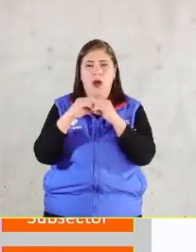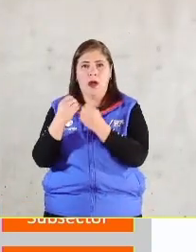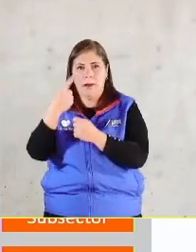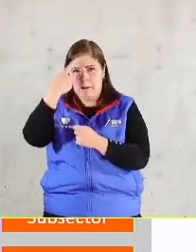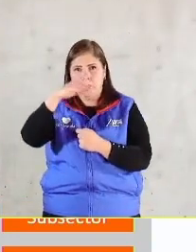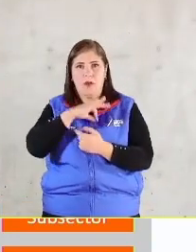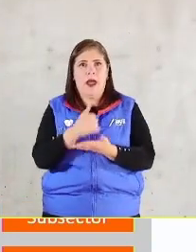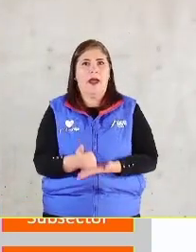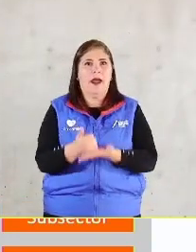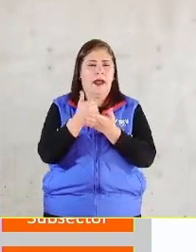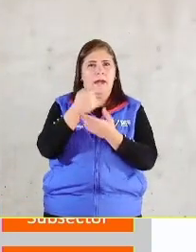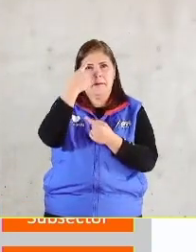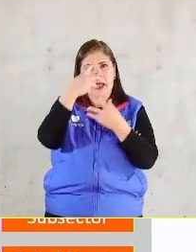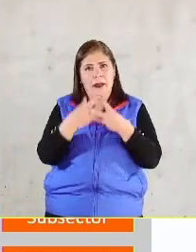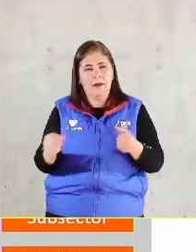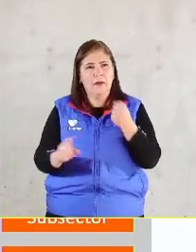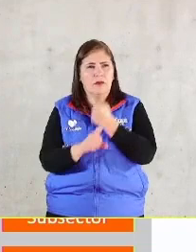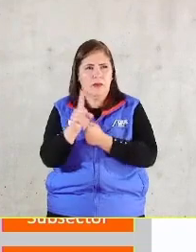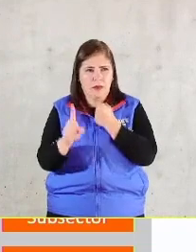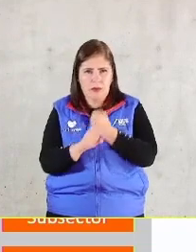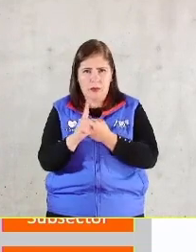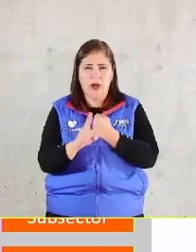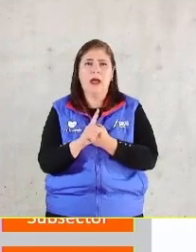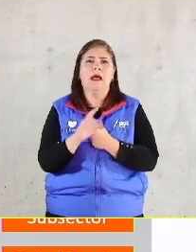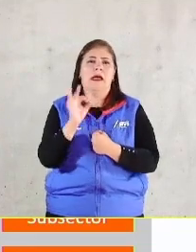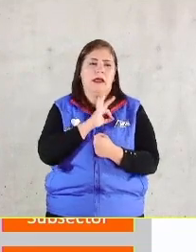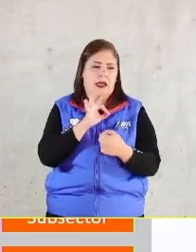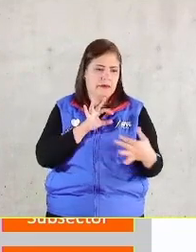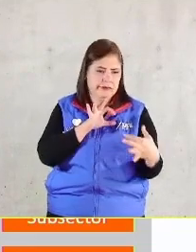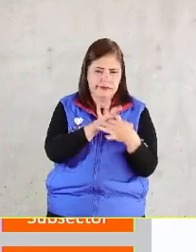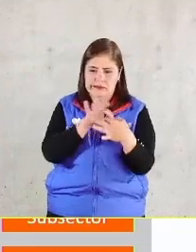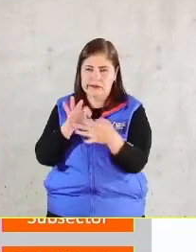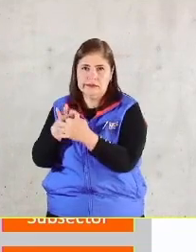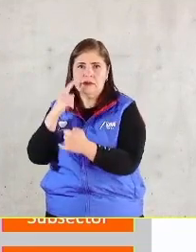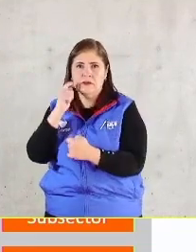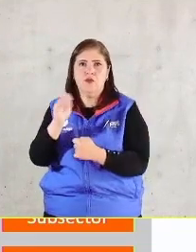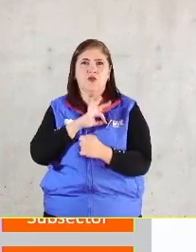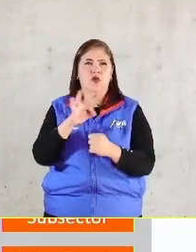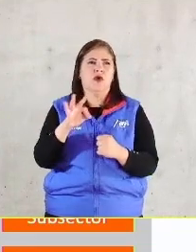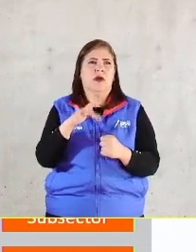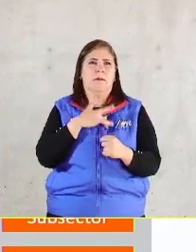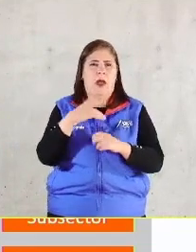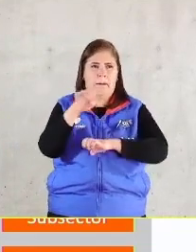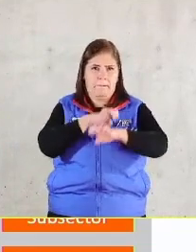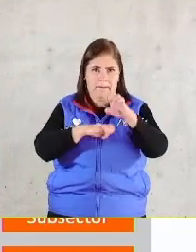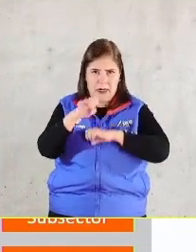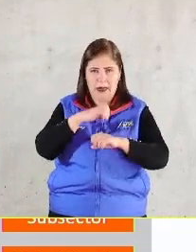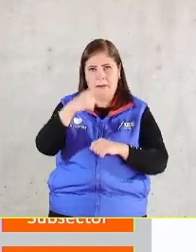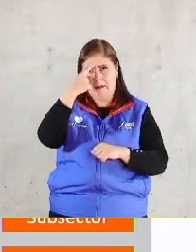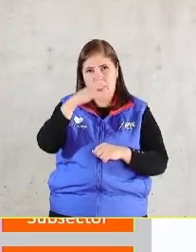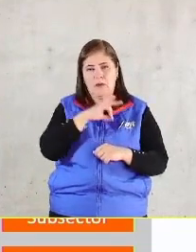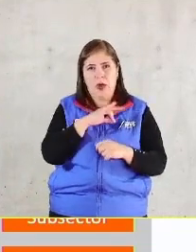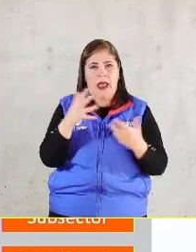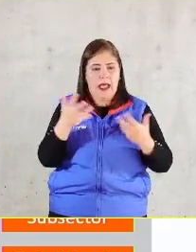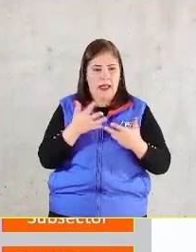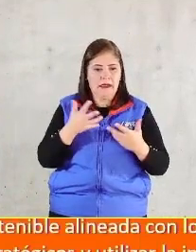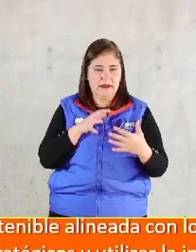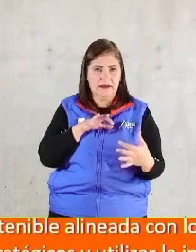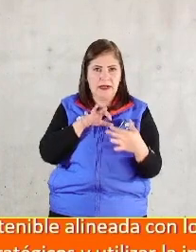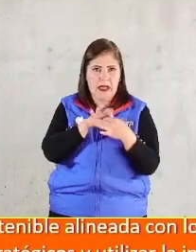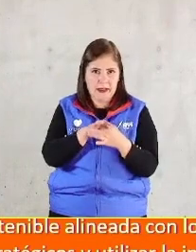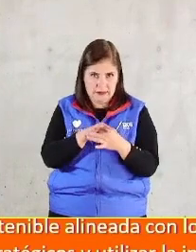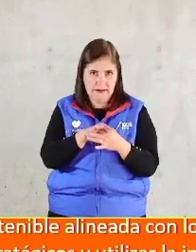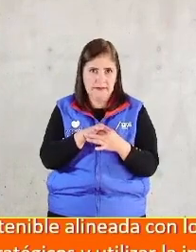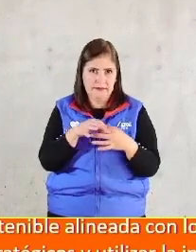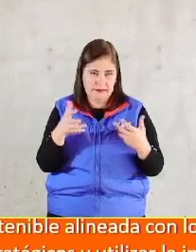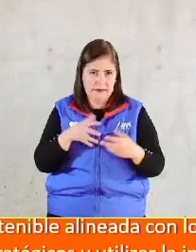nos ayuden a solucionar los problemas en unión y comunión con las empresas y hacer toda la parte de vinculación.